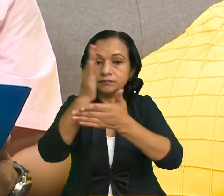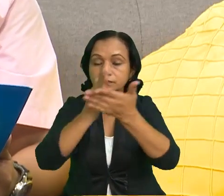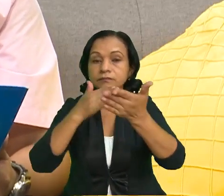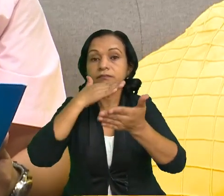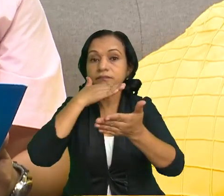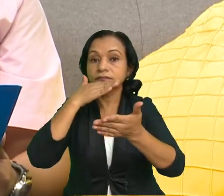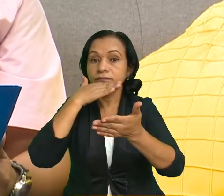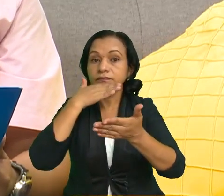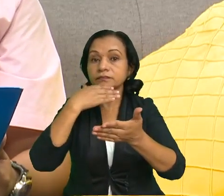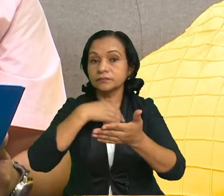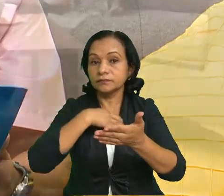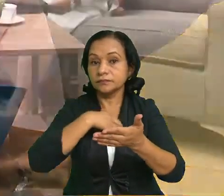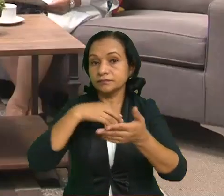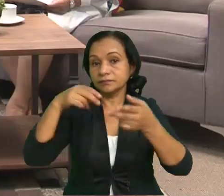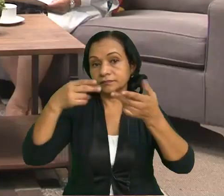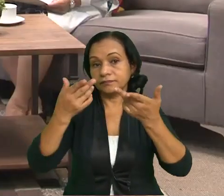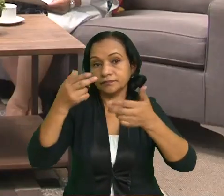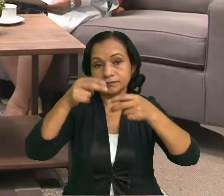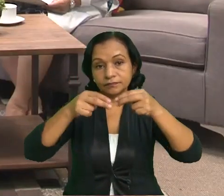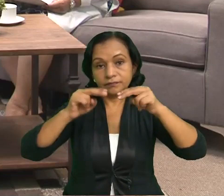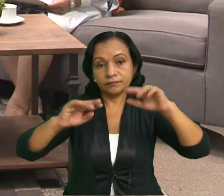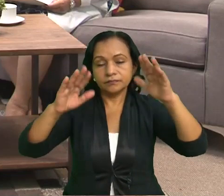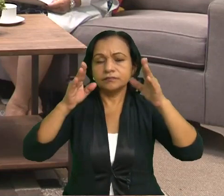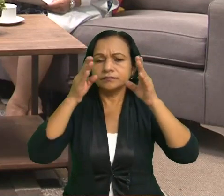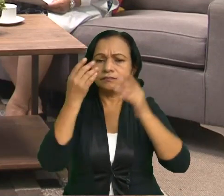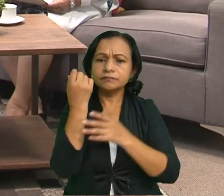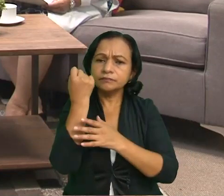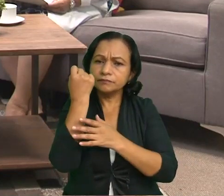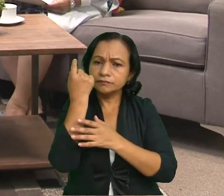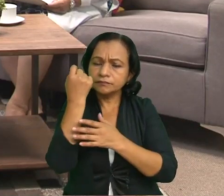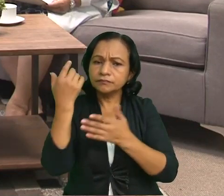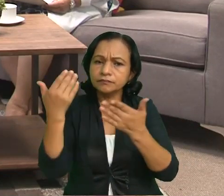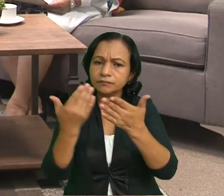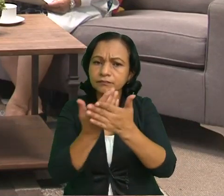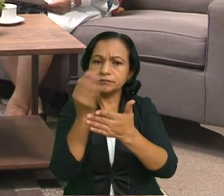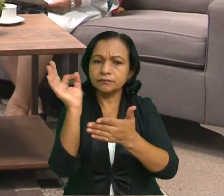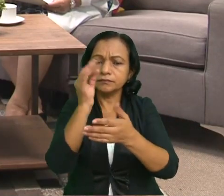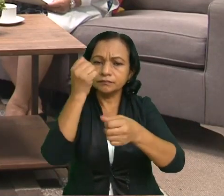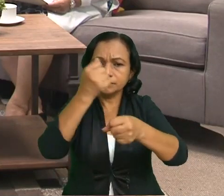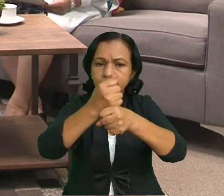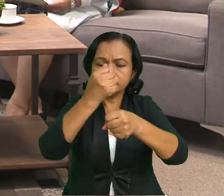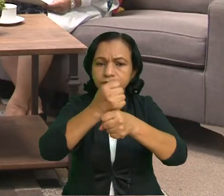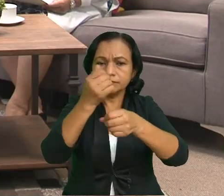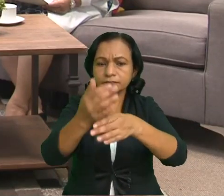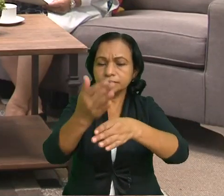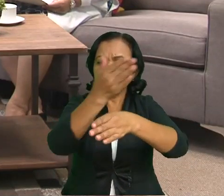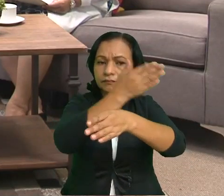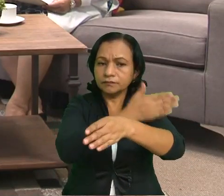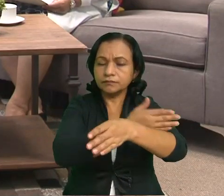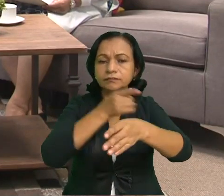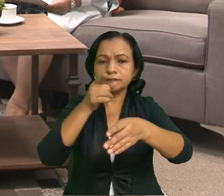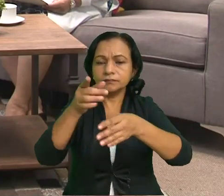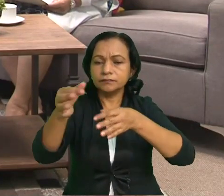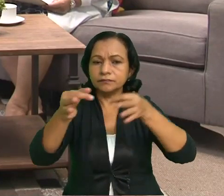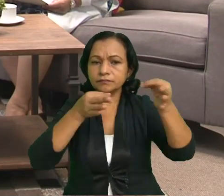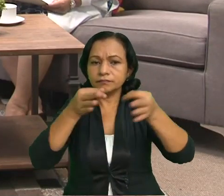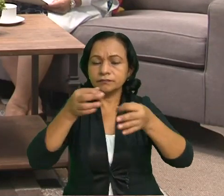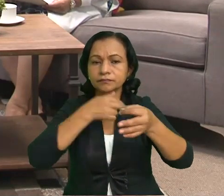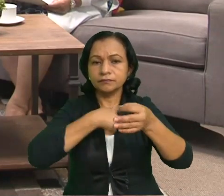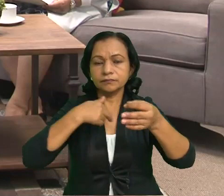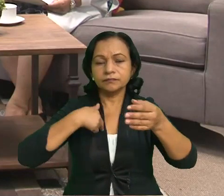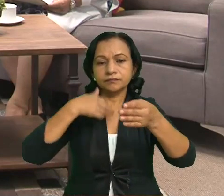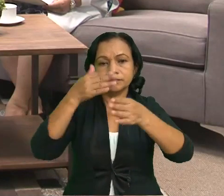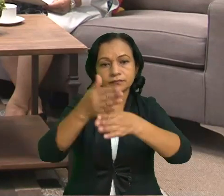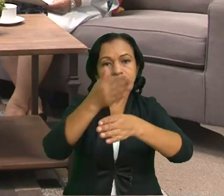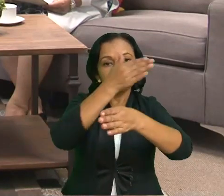compañera entender un poquito esas líneas de trabajo que bueno ya describía en el primer momento usted todo lo que se hizo previo